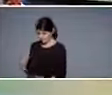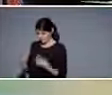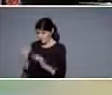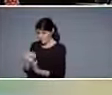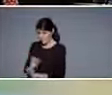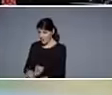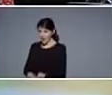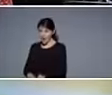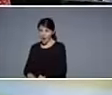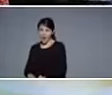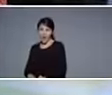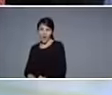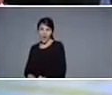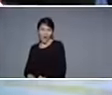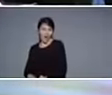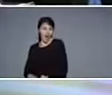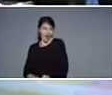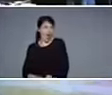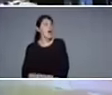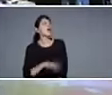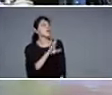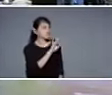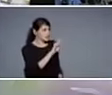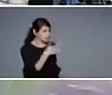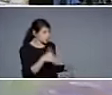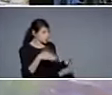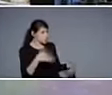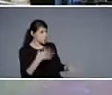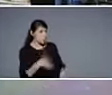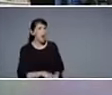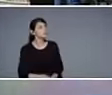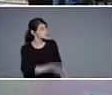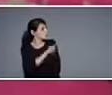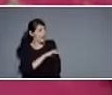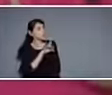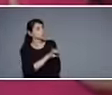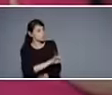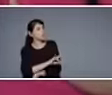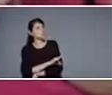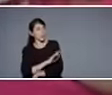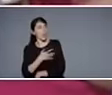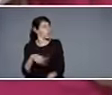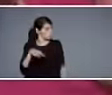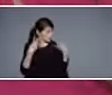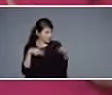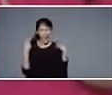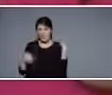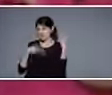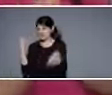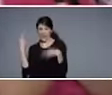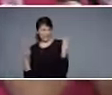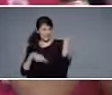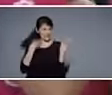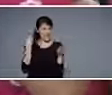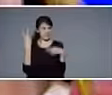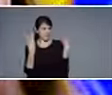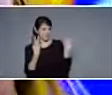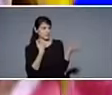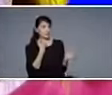no me ves más flaca? Sí, muchacha, una pasada, con tanta hierba que come.